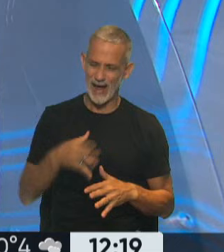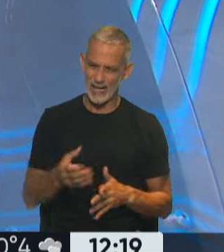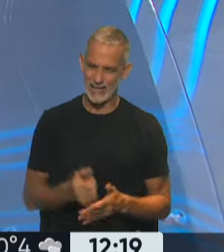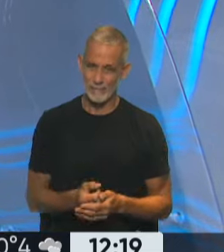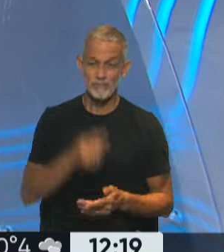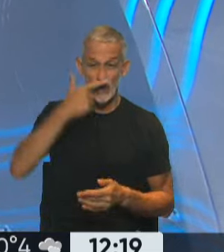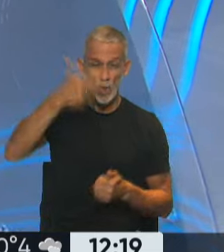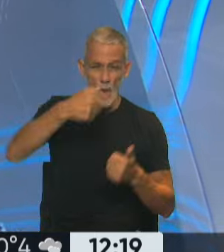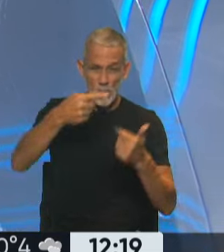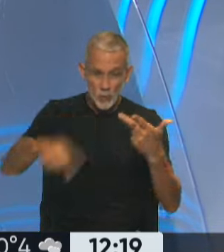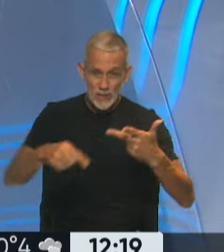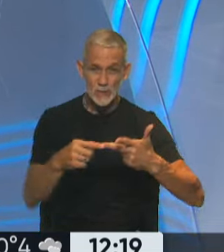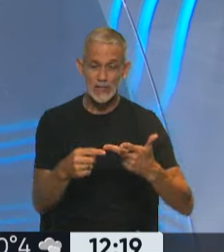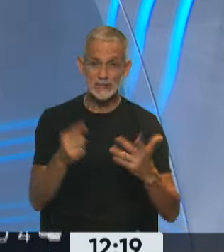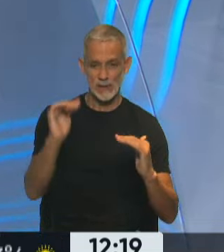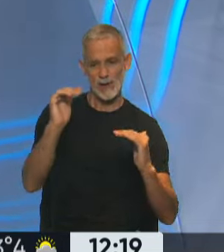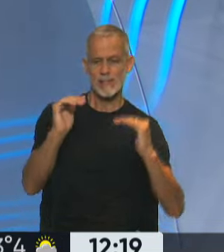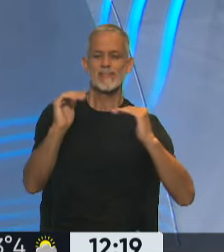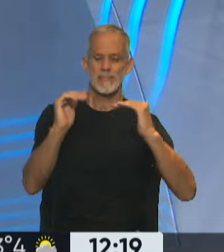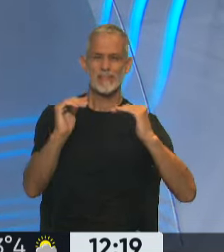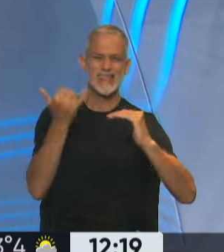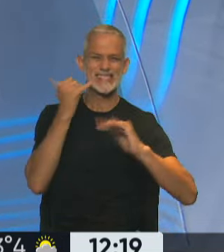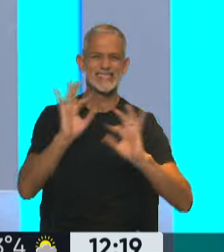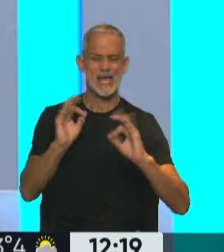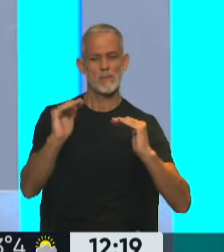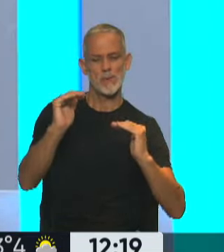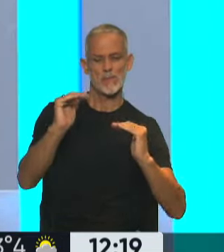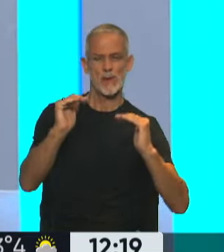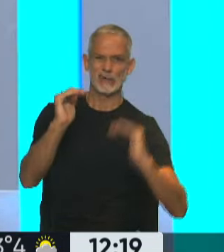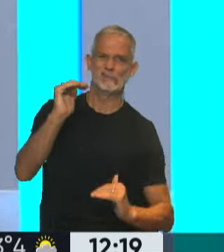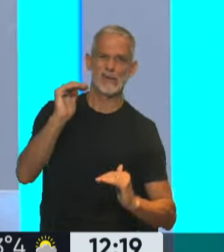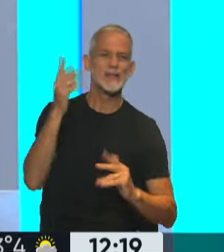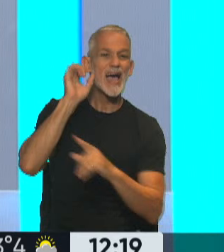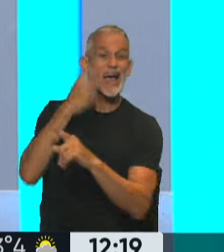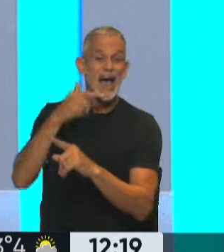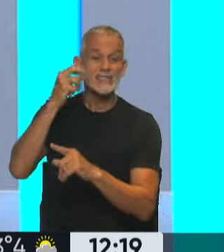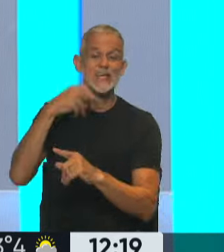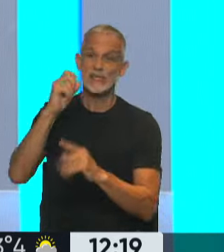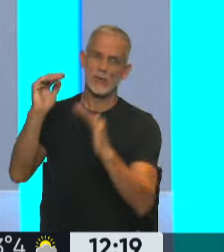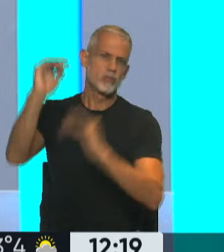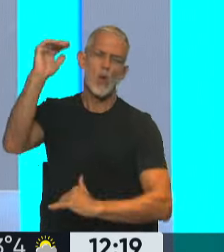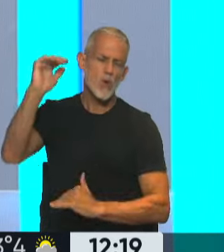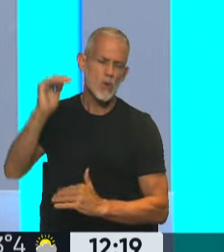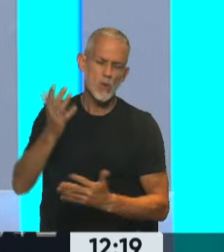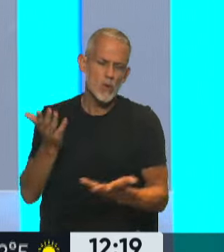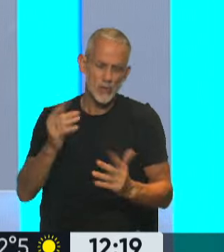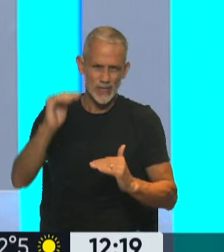los combustibles está mucho más cerca del equilibrio económico que en el gas y la electricidad para los sectores